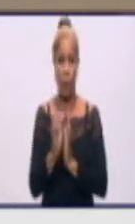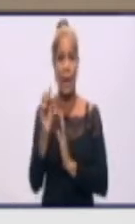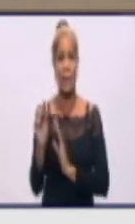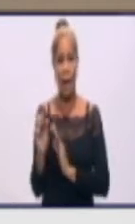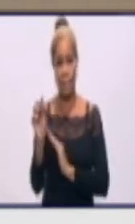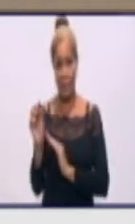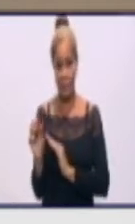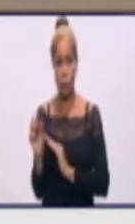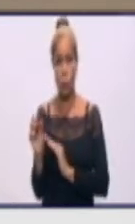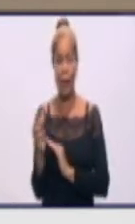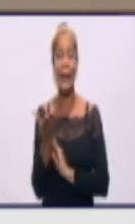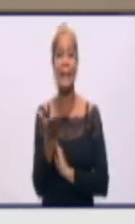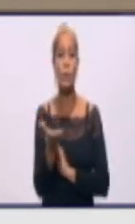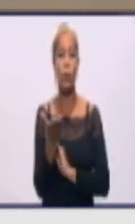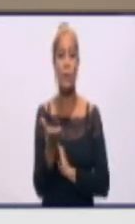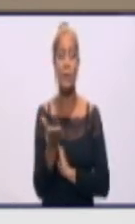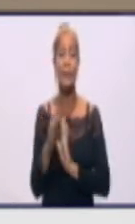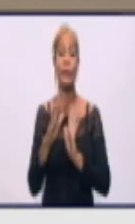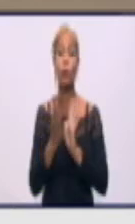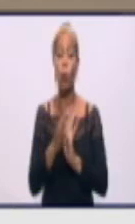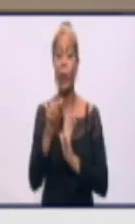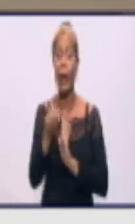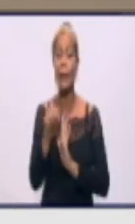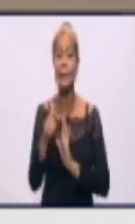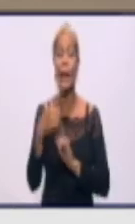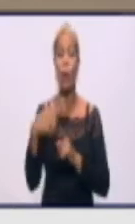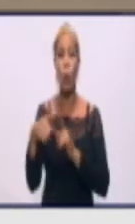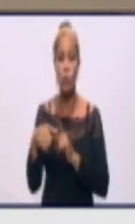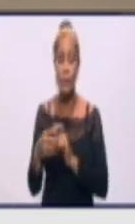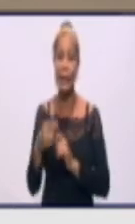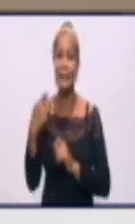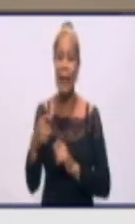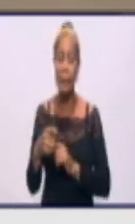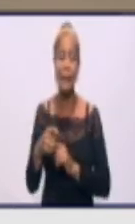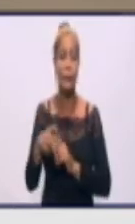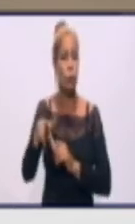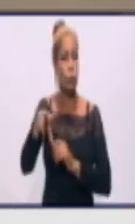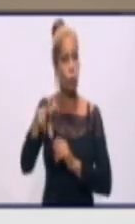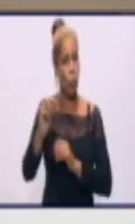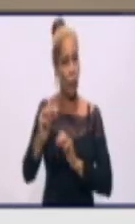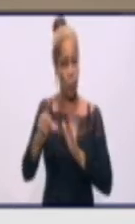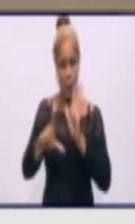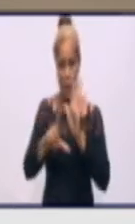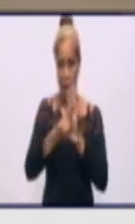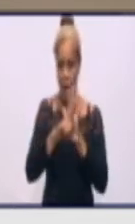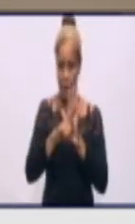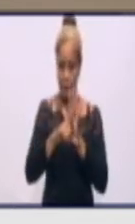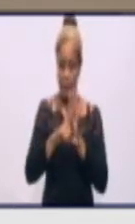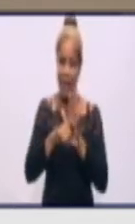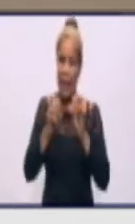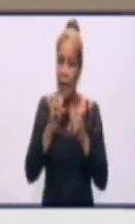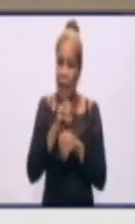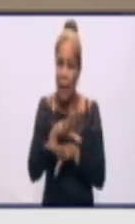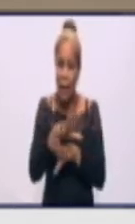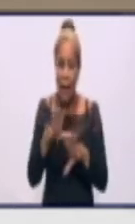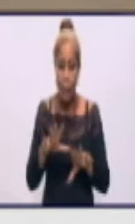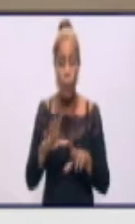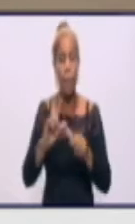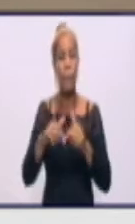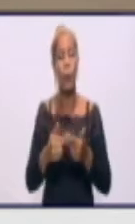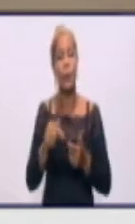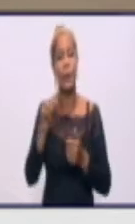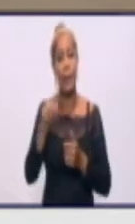tengan la mayor claridad posible, estén legibles, porque son los documentos por los cuales nuestros especialistas van a desarrollar